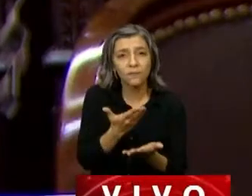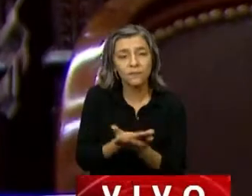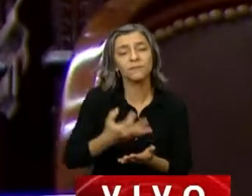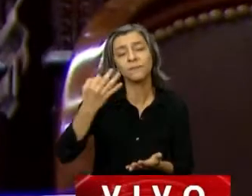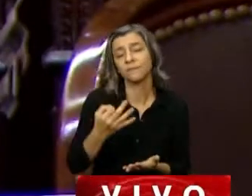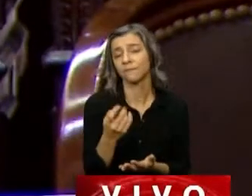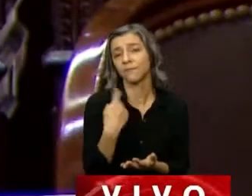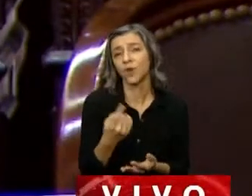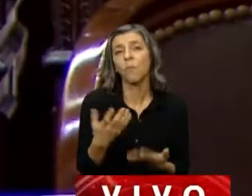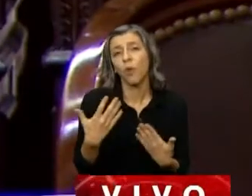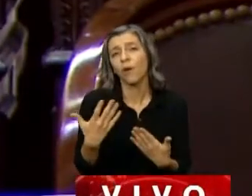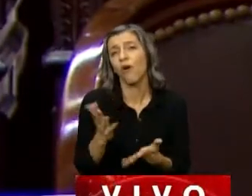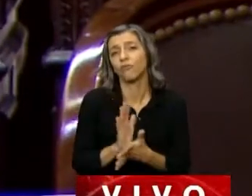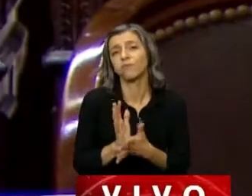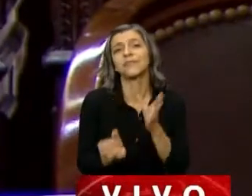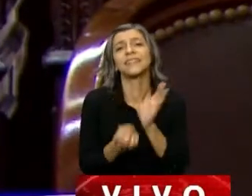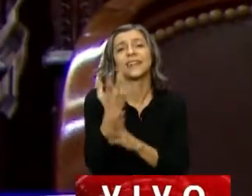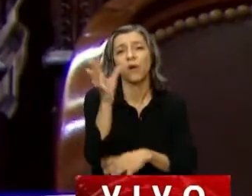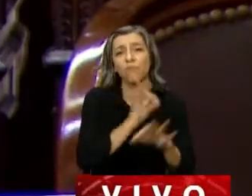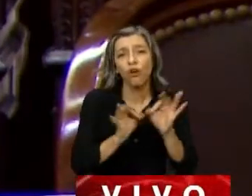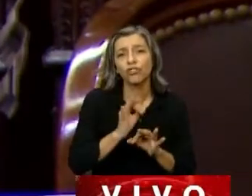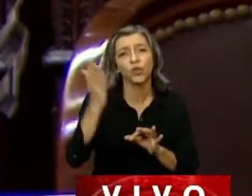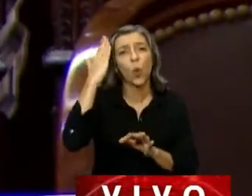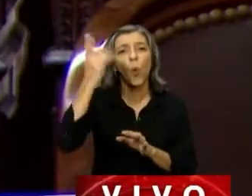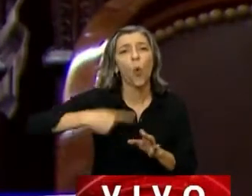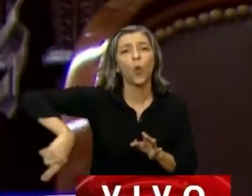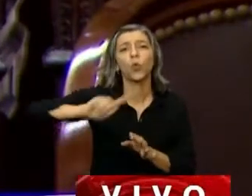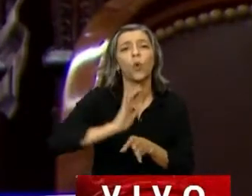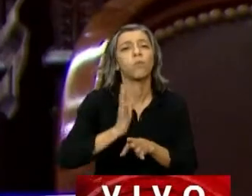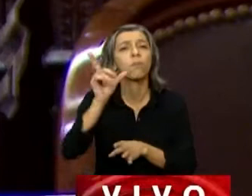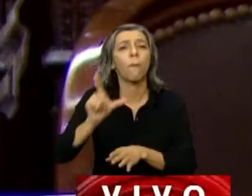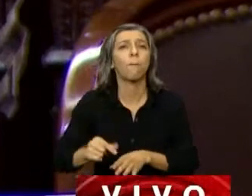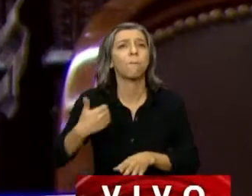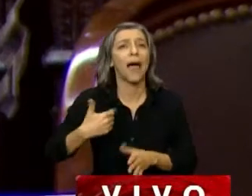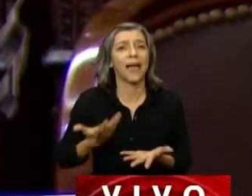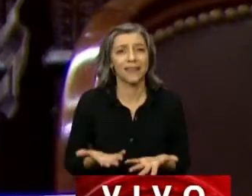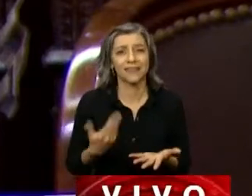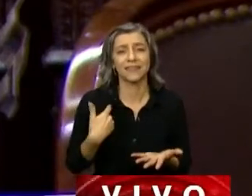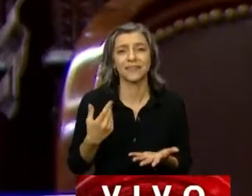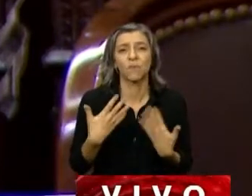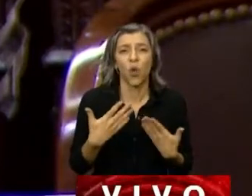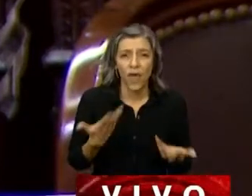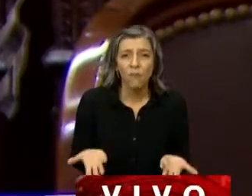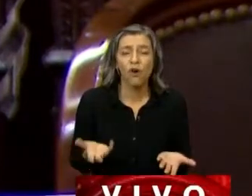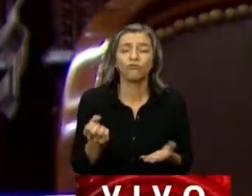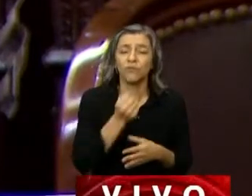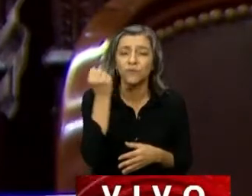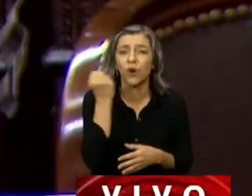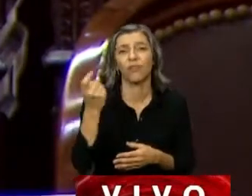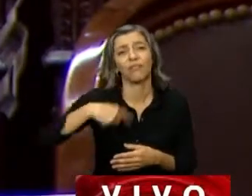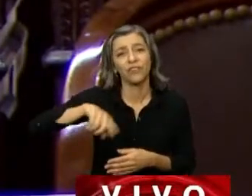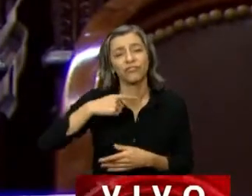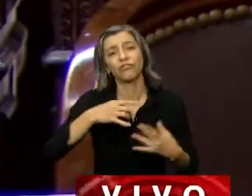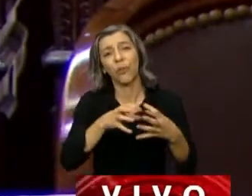sí tenemos proyectos de cultura y proyectos de país diferentes. Y es importante que lo podamos debatir con todas